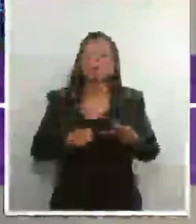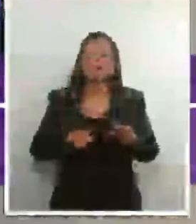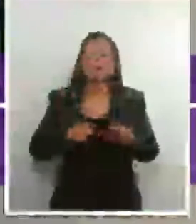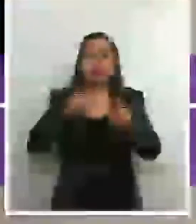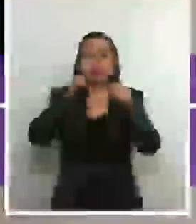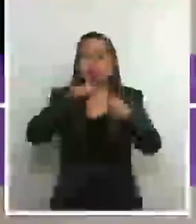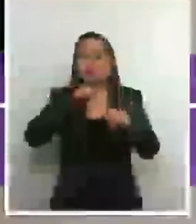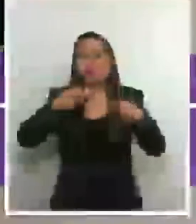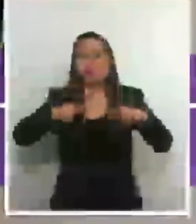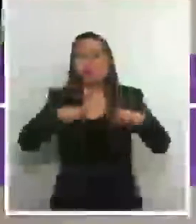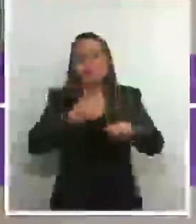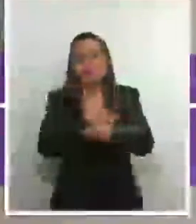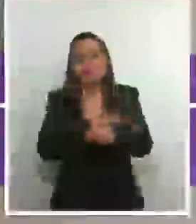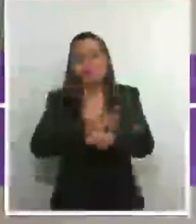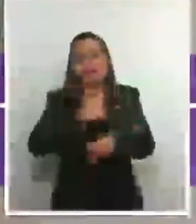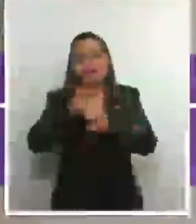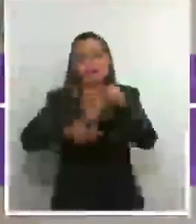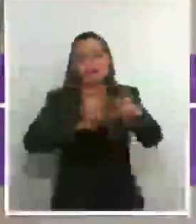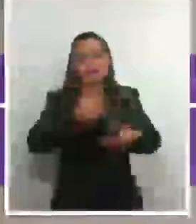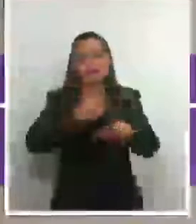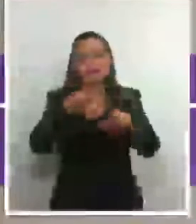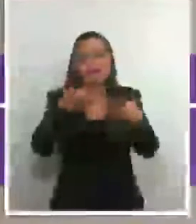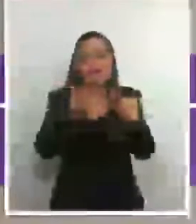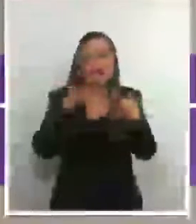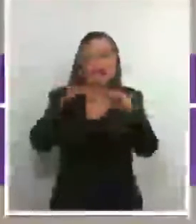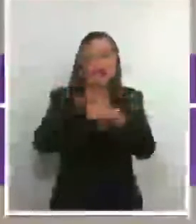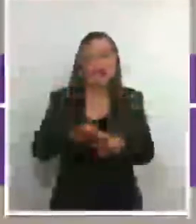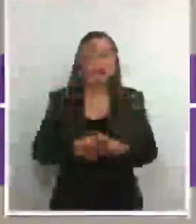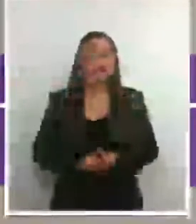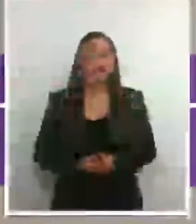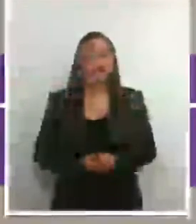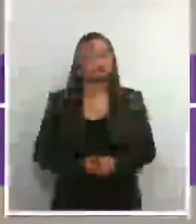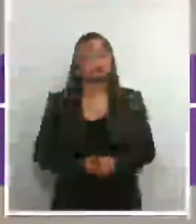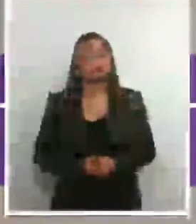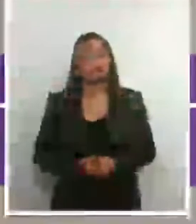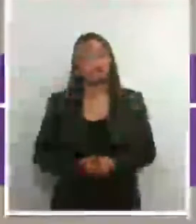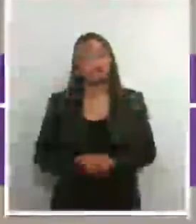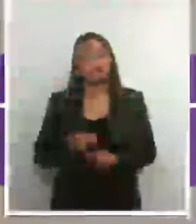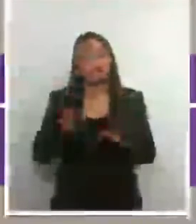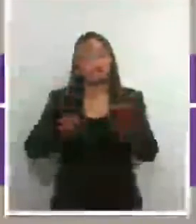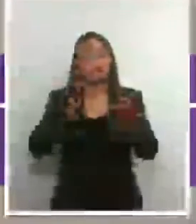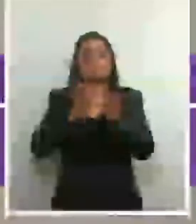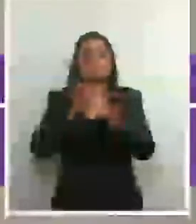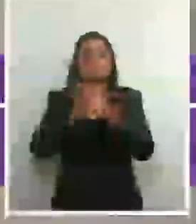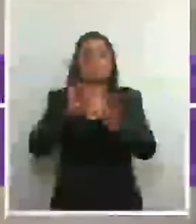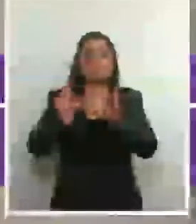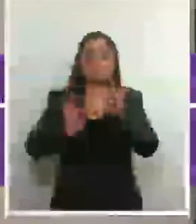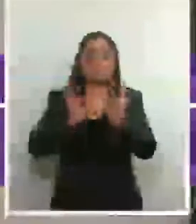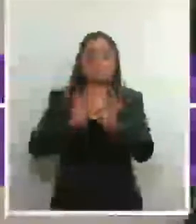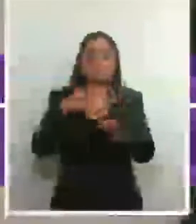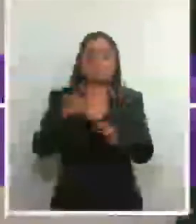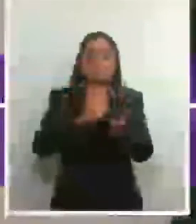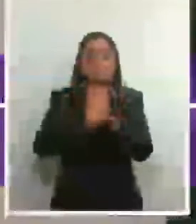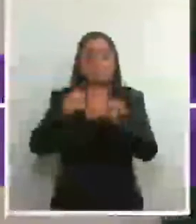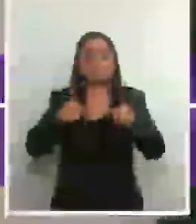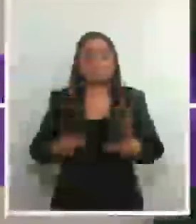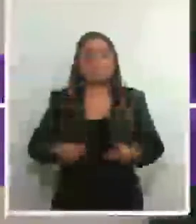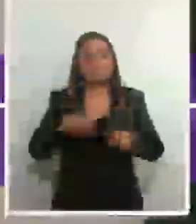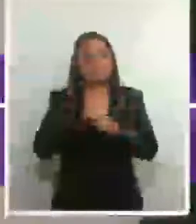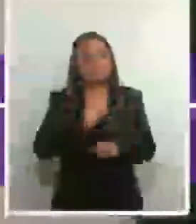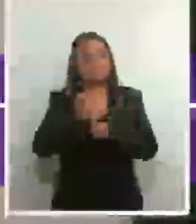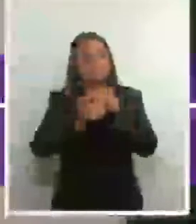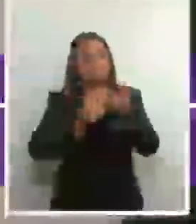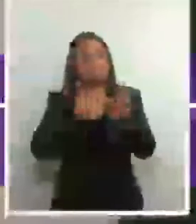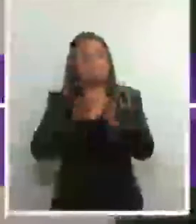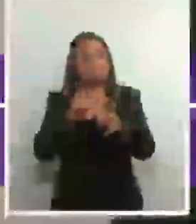la transparencia en sus procedimientos y actuaciones, la garantía del ejercicio de los derechos humanos y